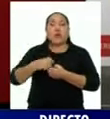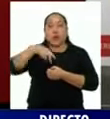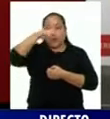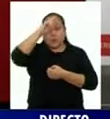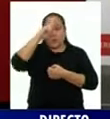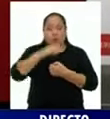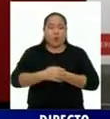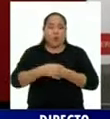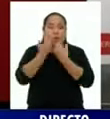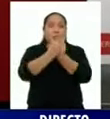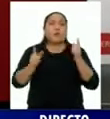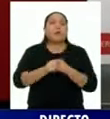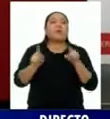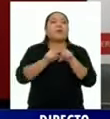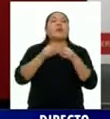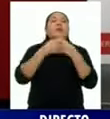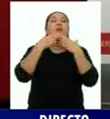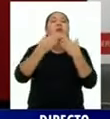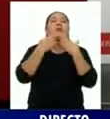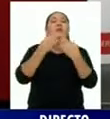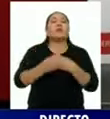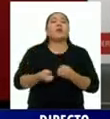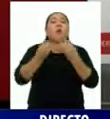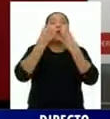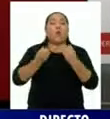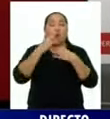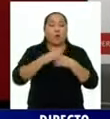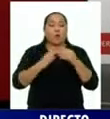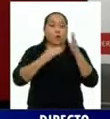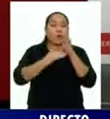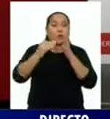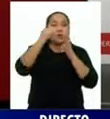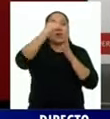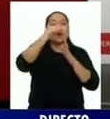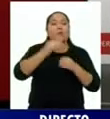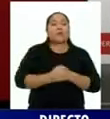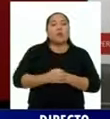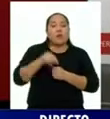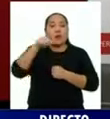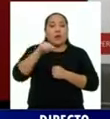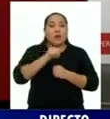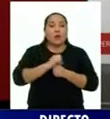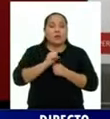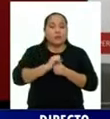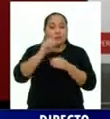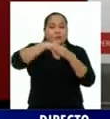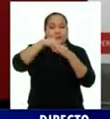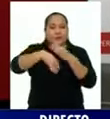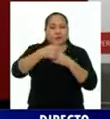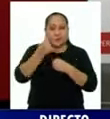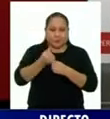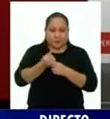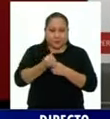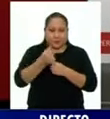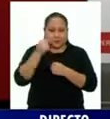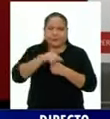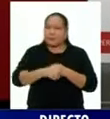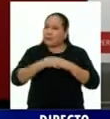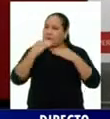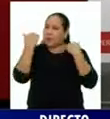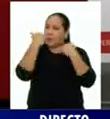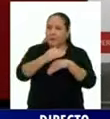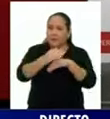le agradeceré, ¿a cuánto asciende la inversión del Banco Central de Reserva para poner freno al alza del dólar? Y si me